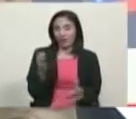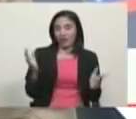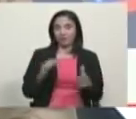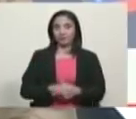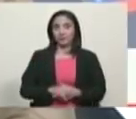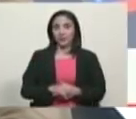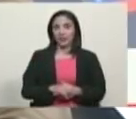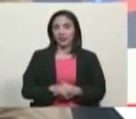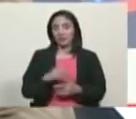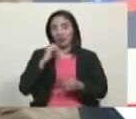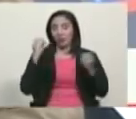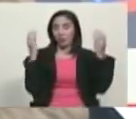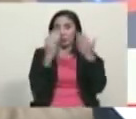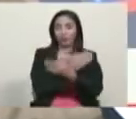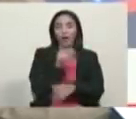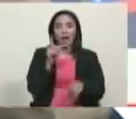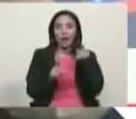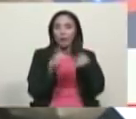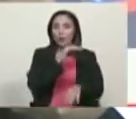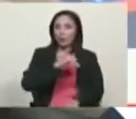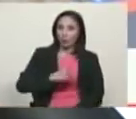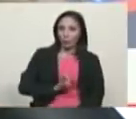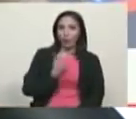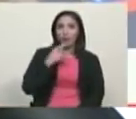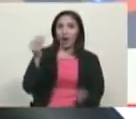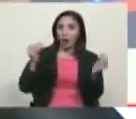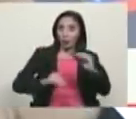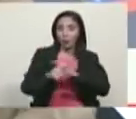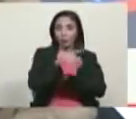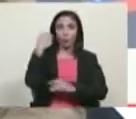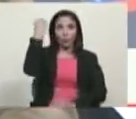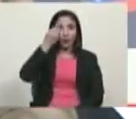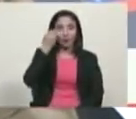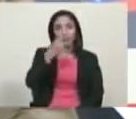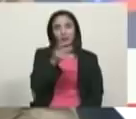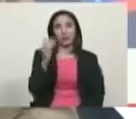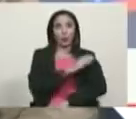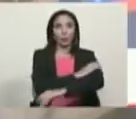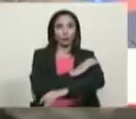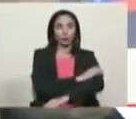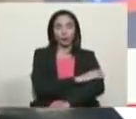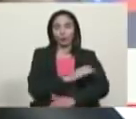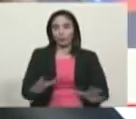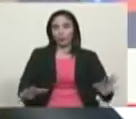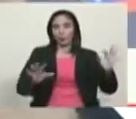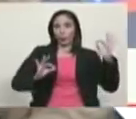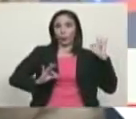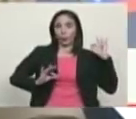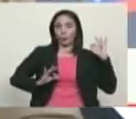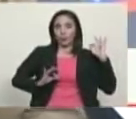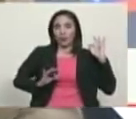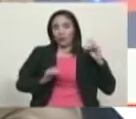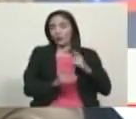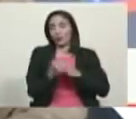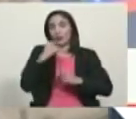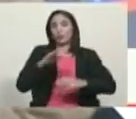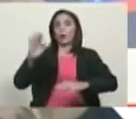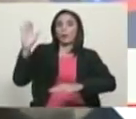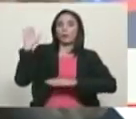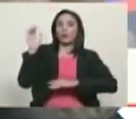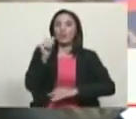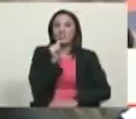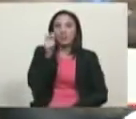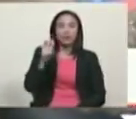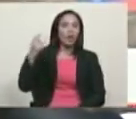negado, alguna facultad de acuerdo a tu tesis, Pedro Sánchez, y a tu reconocimiento, sería